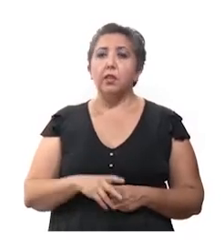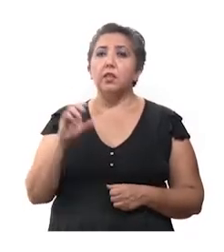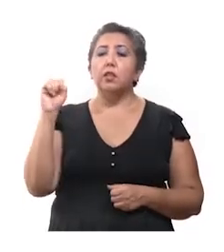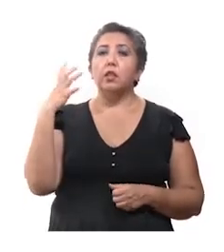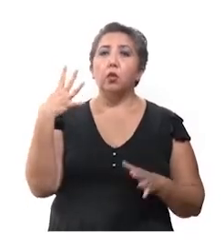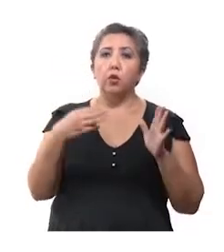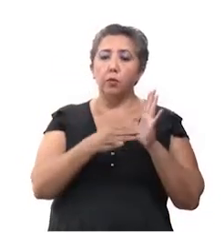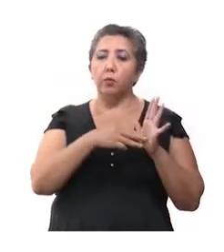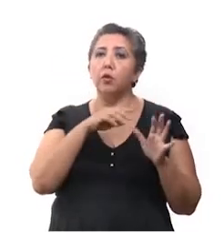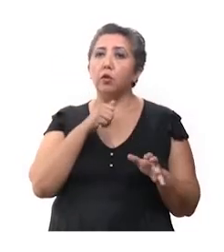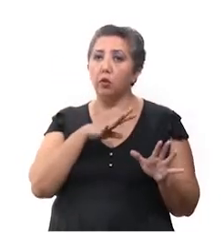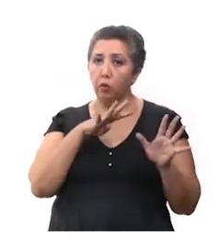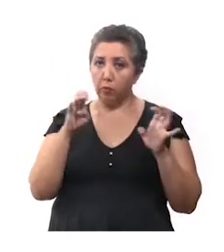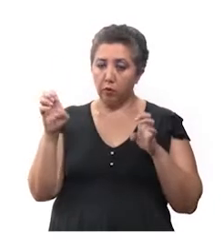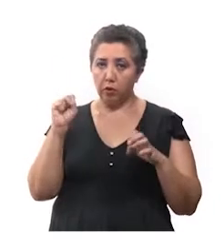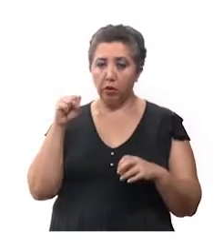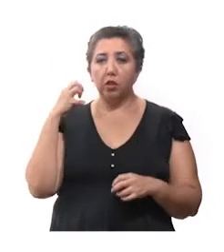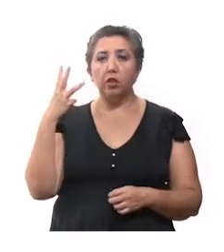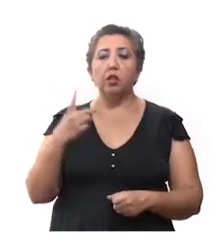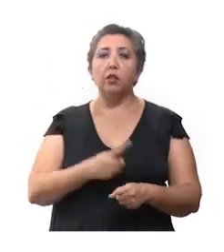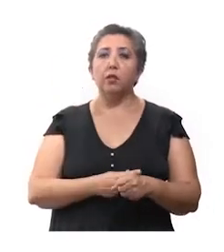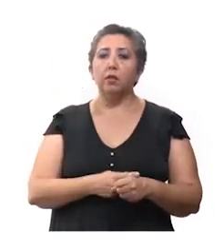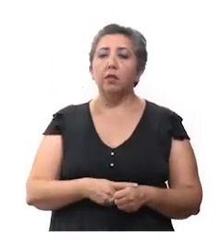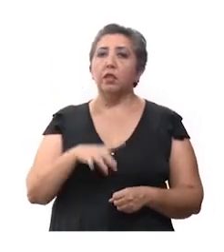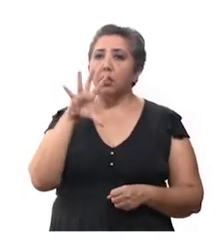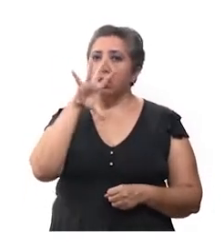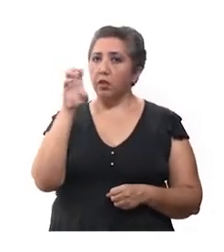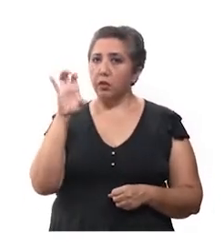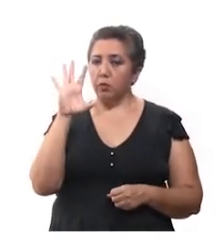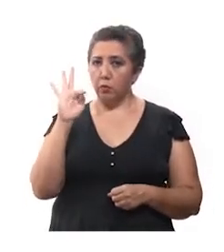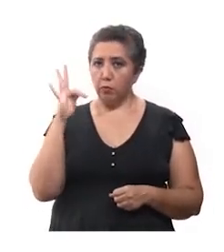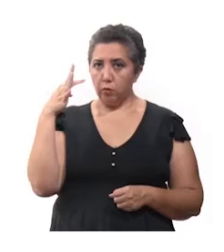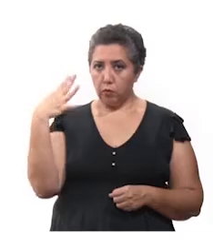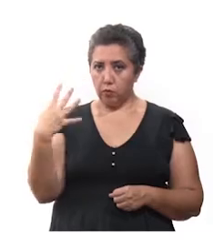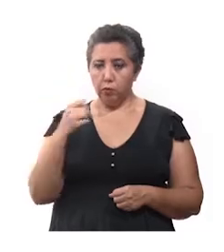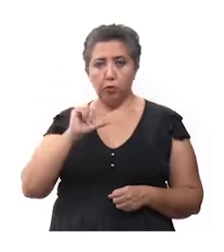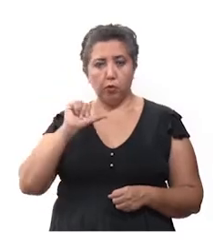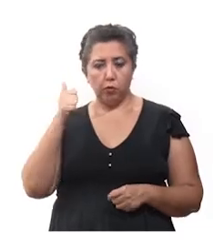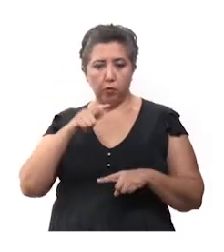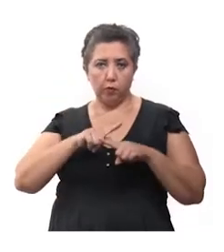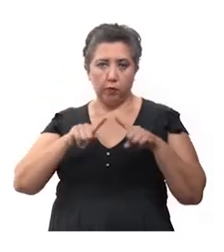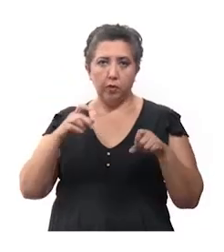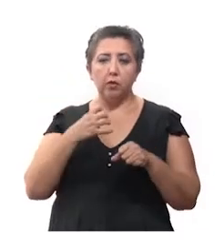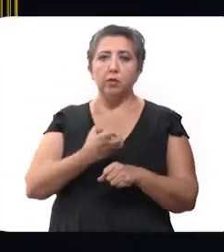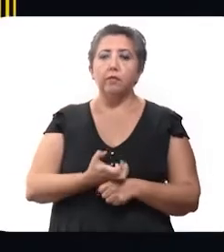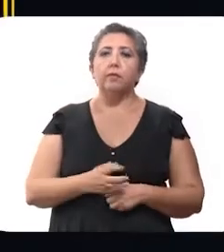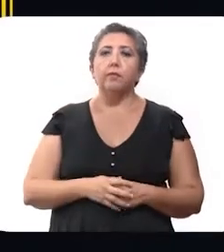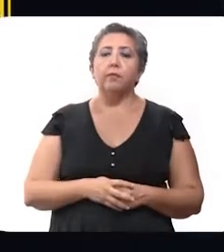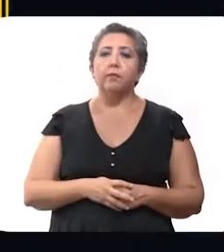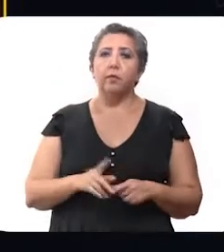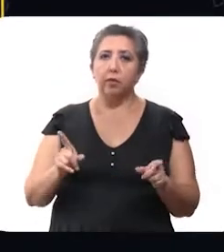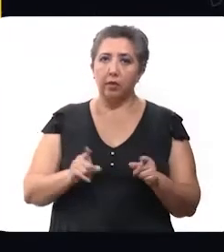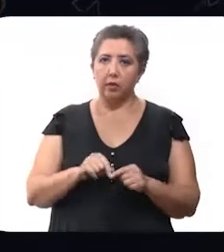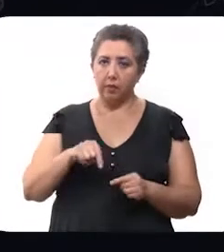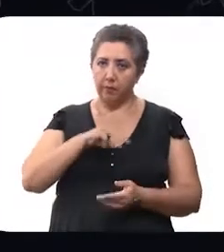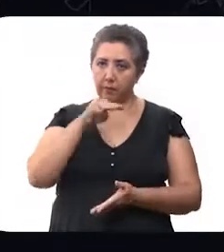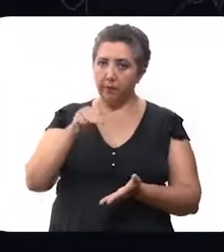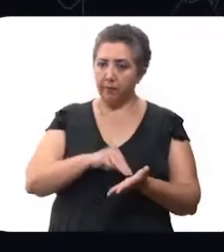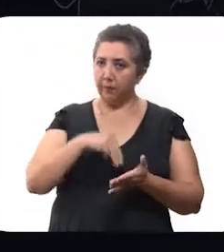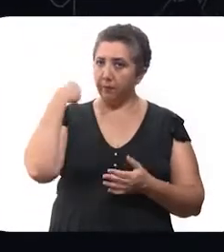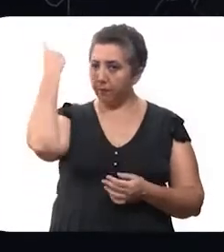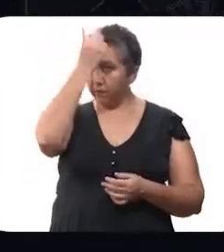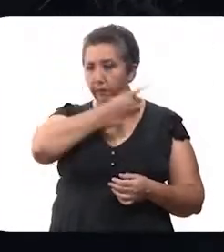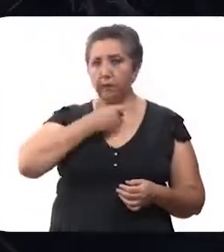los 64.963 casos positivos, 544 son de otro país u otro estado. Específicamente en Mérida